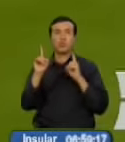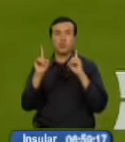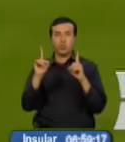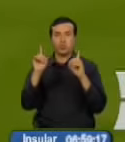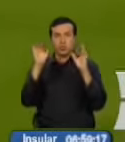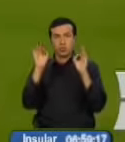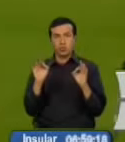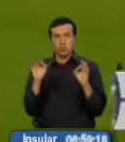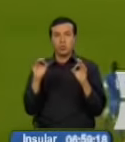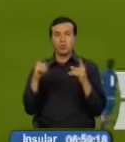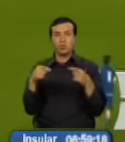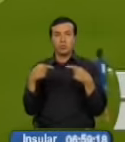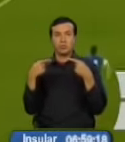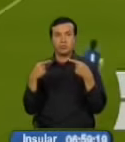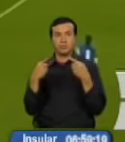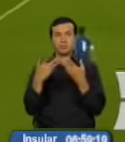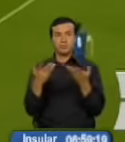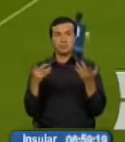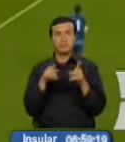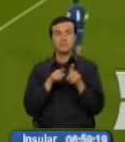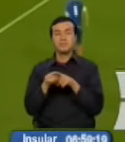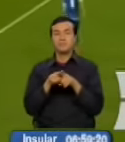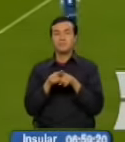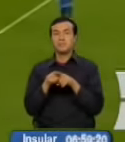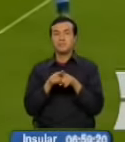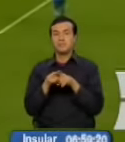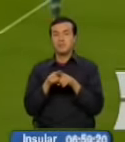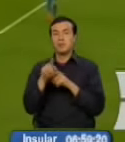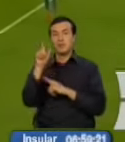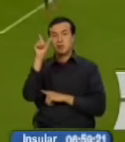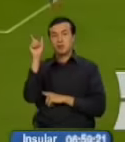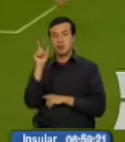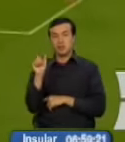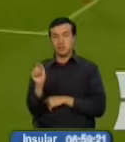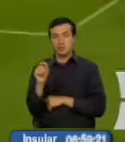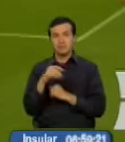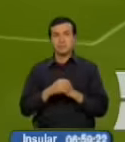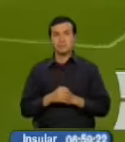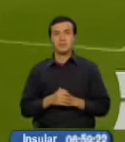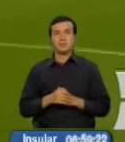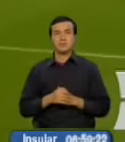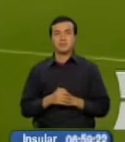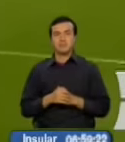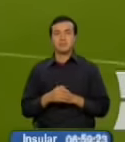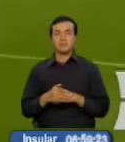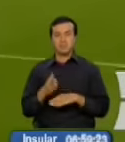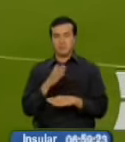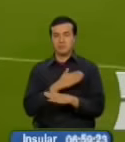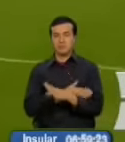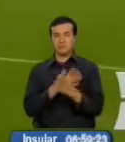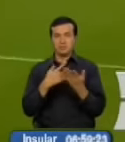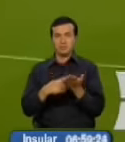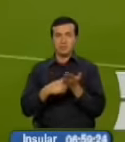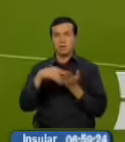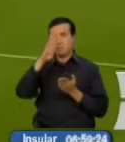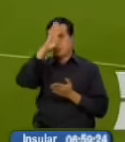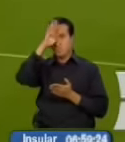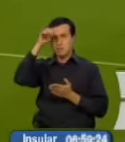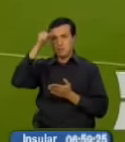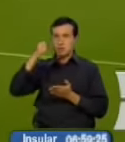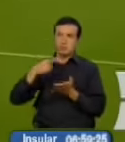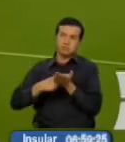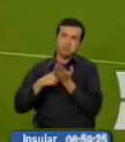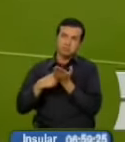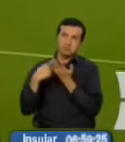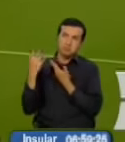en este compromiso disputado en Roma. Se reunieron temprano con el Papa Francisco, incluso